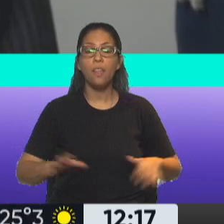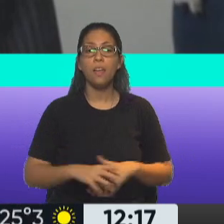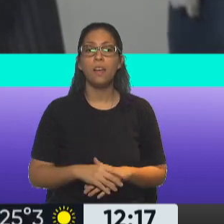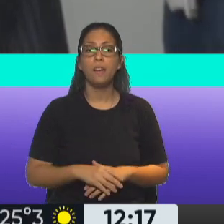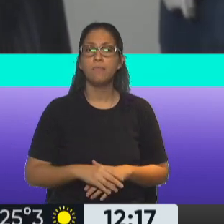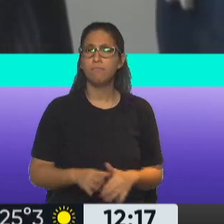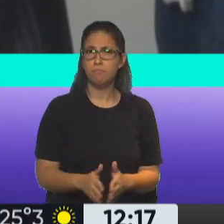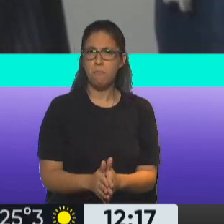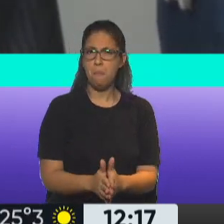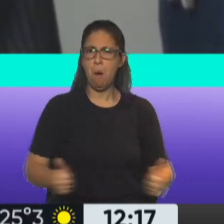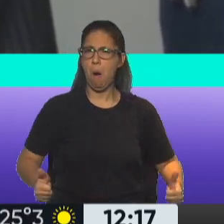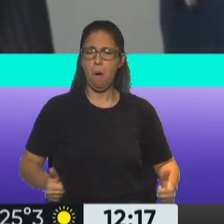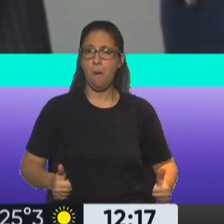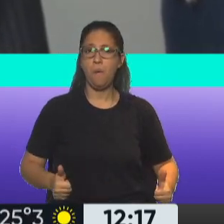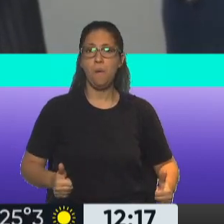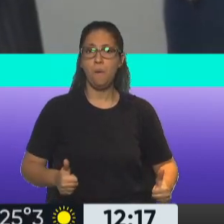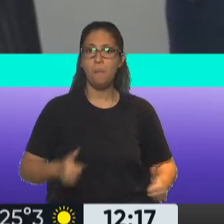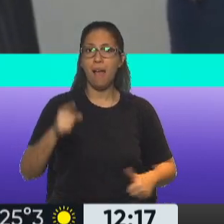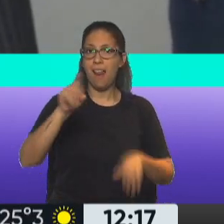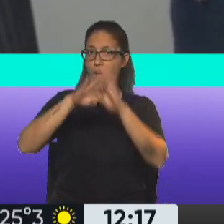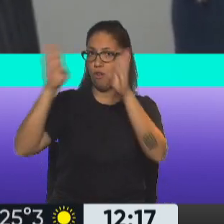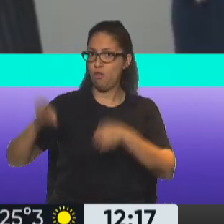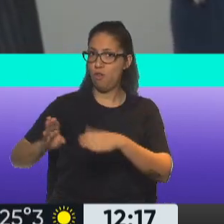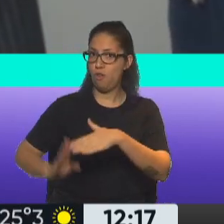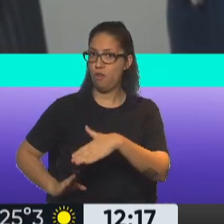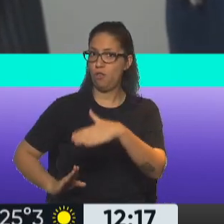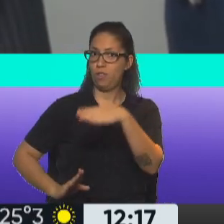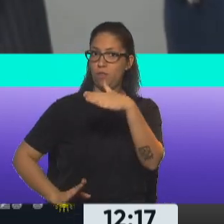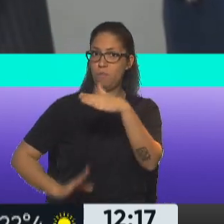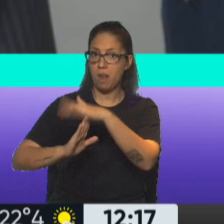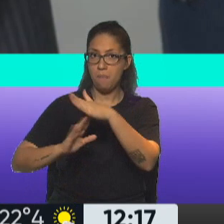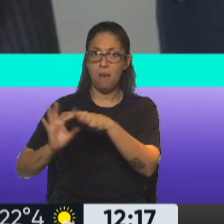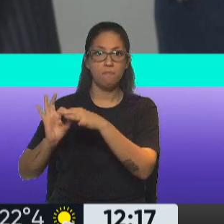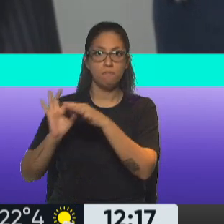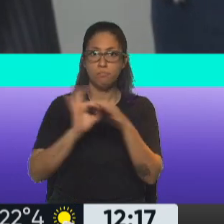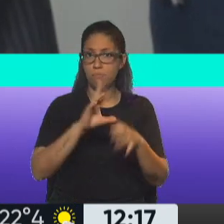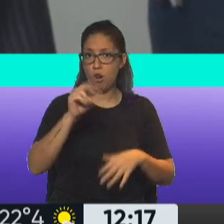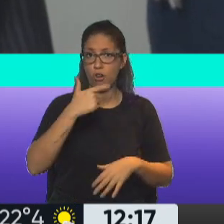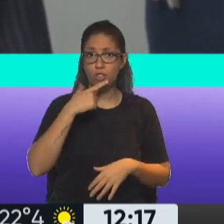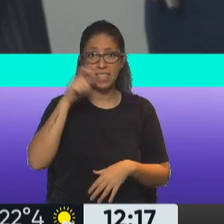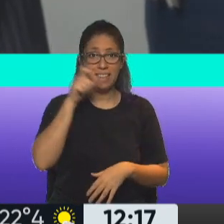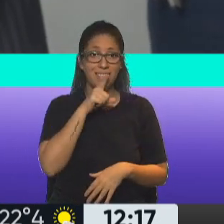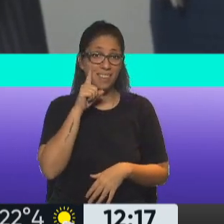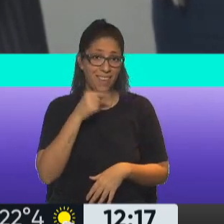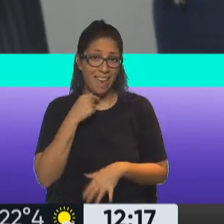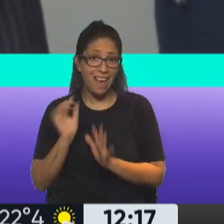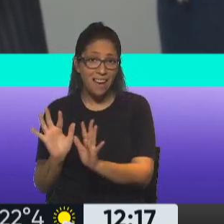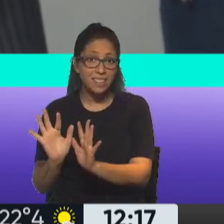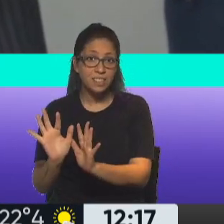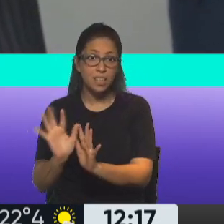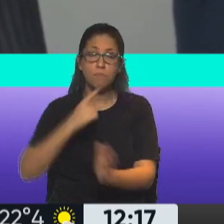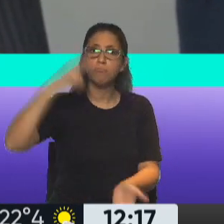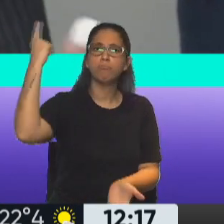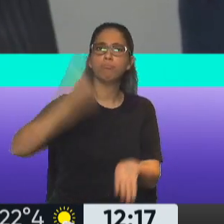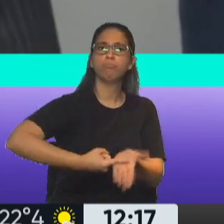rápidamente, muy rápidamente, para tener la Corte acorde a la que Rosati necesita y quiere,